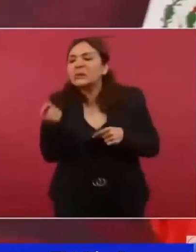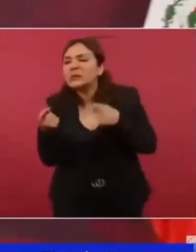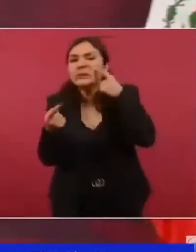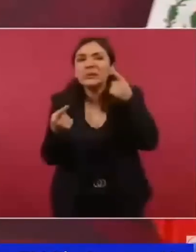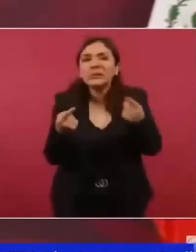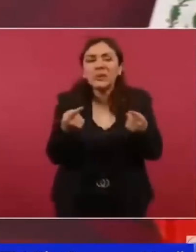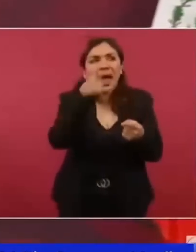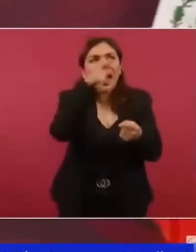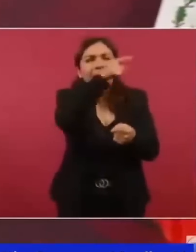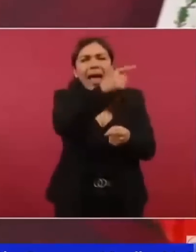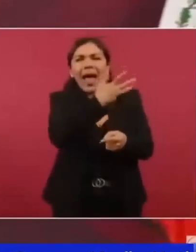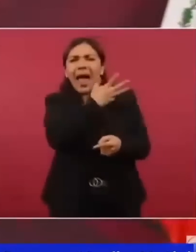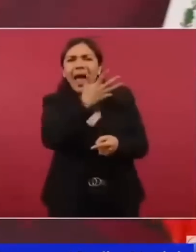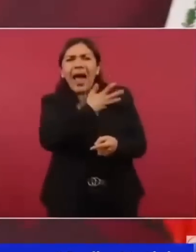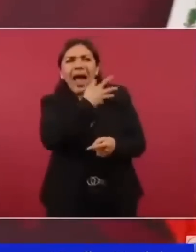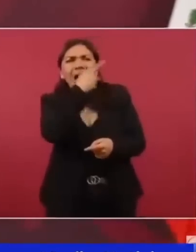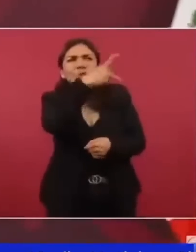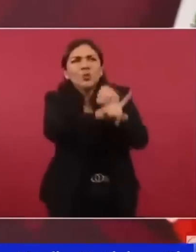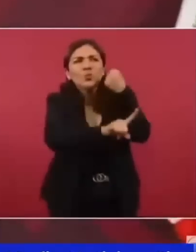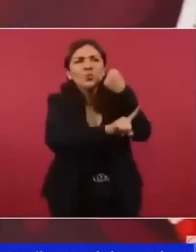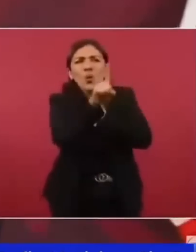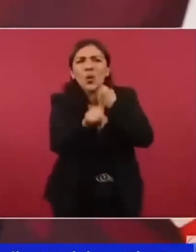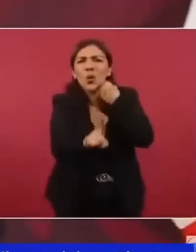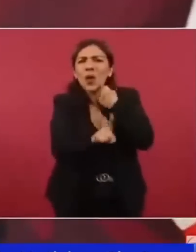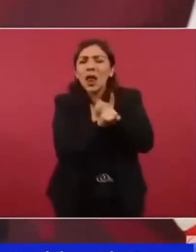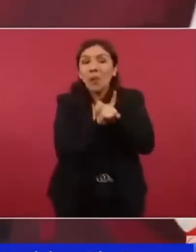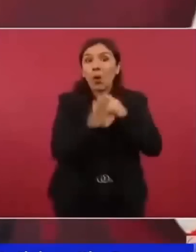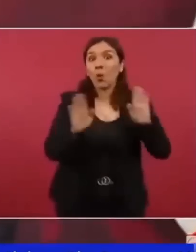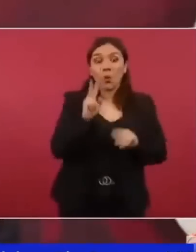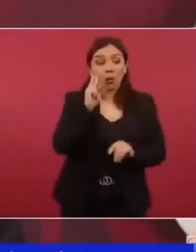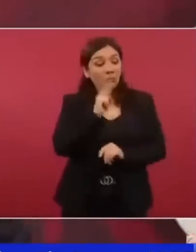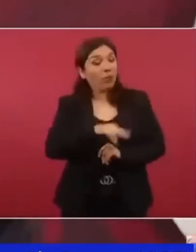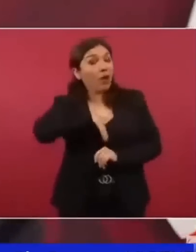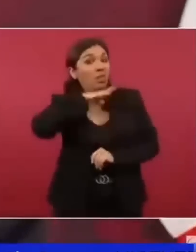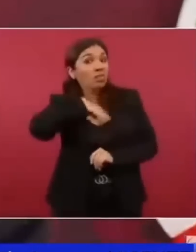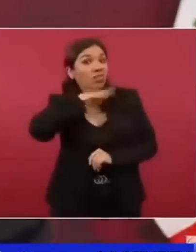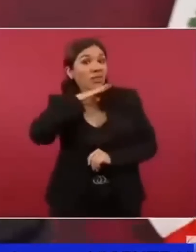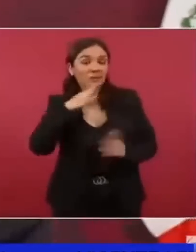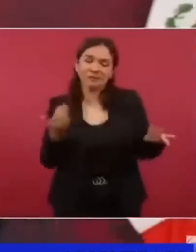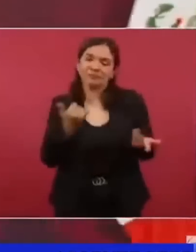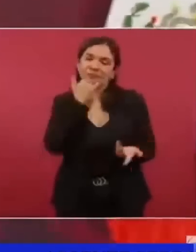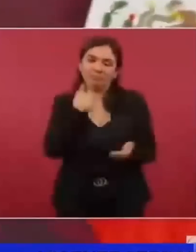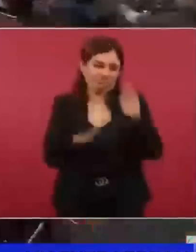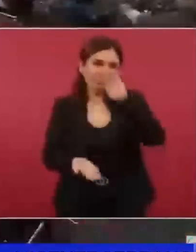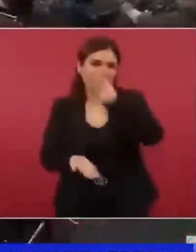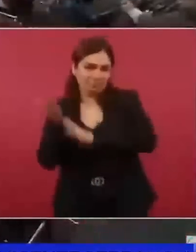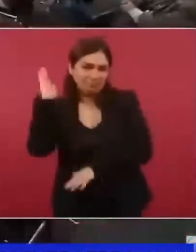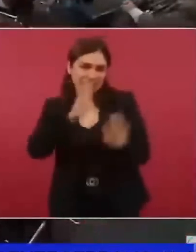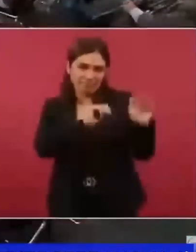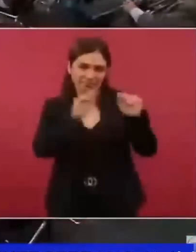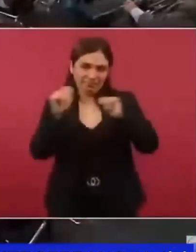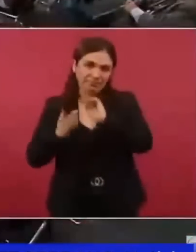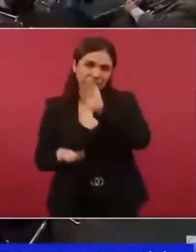viga en el propio. Ya me voy. Dios, vamos a